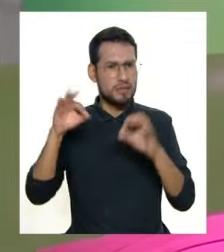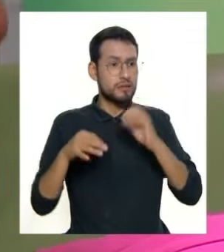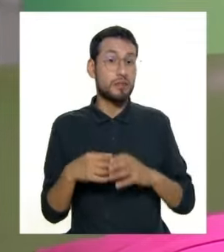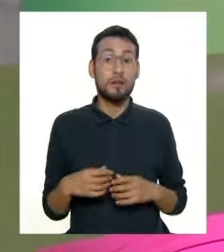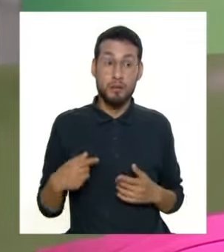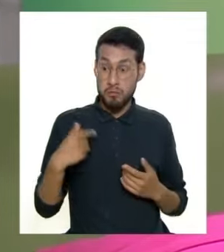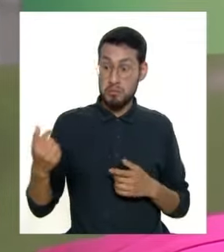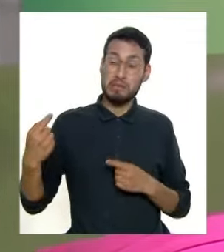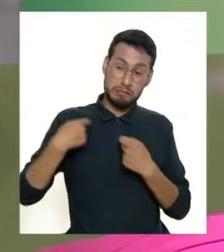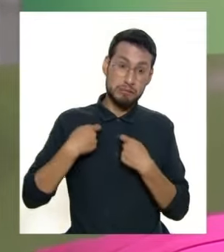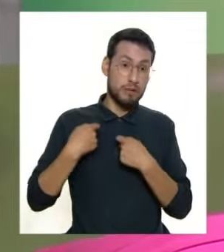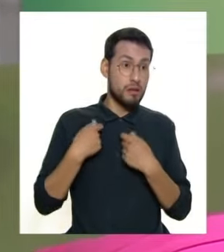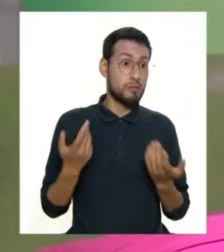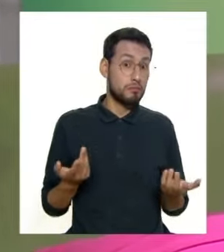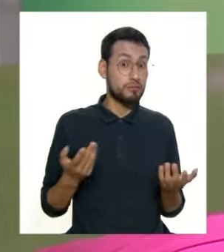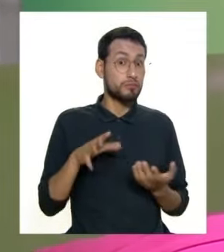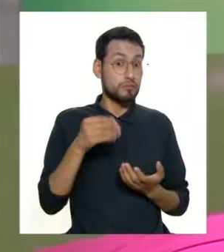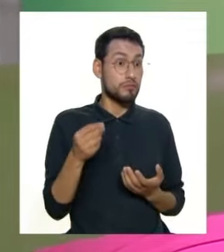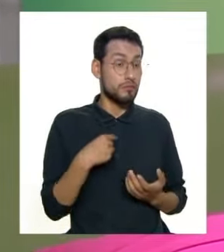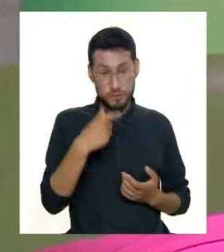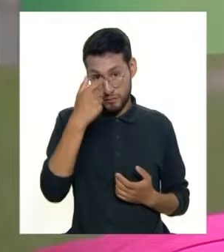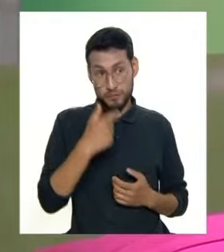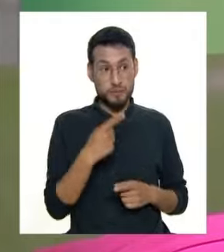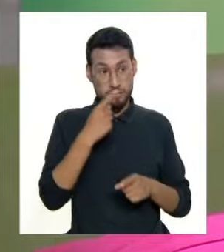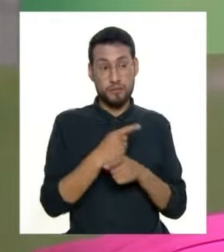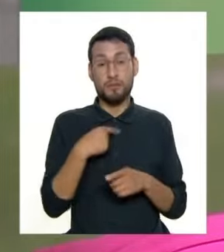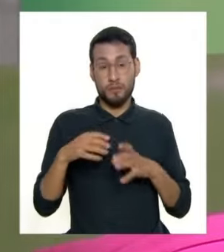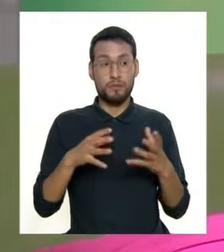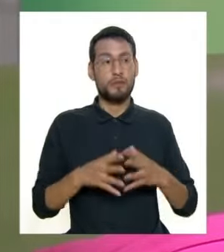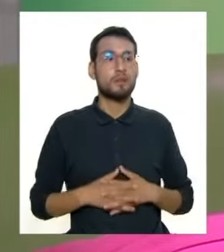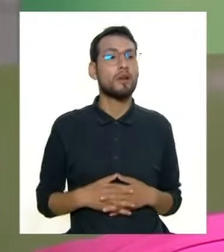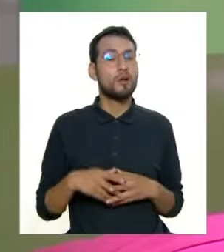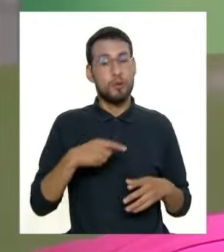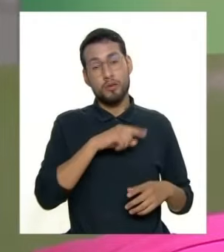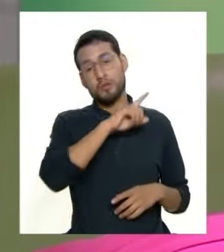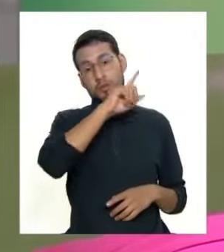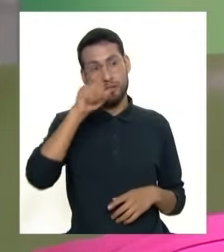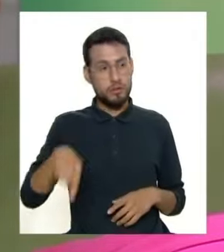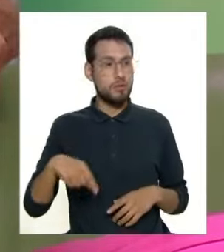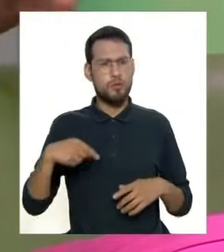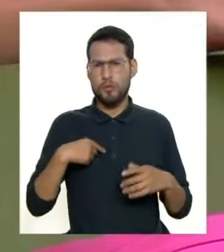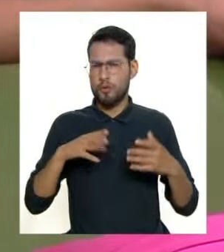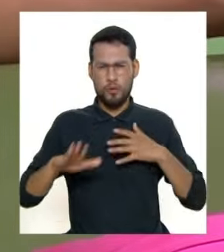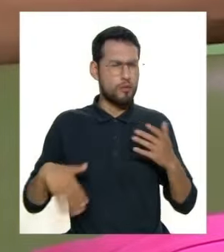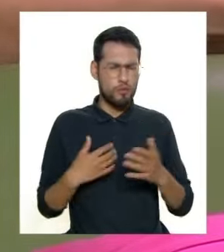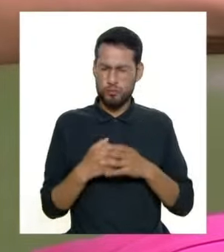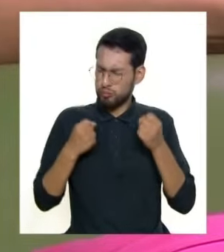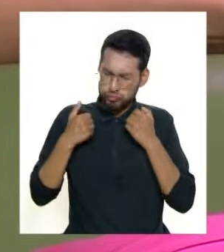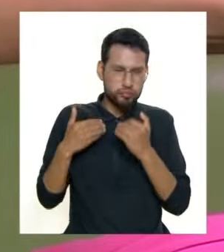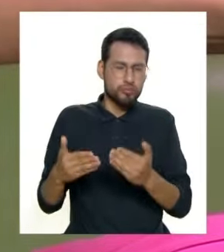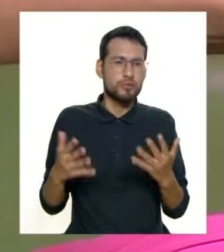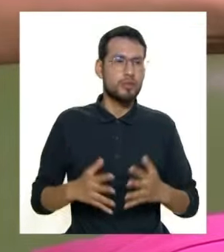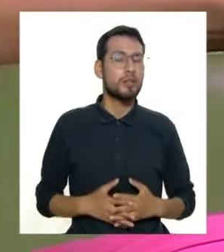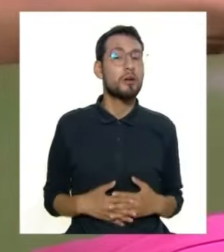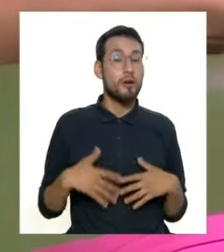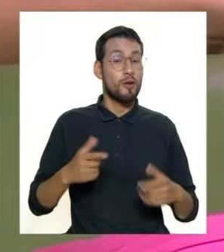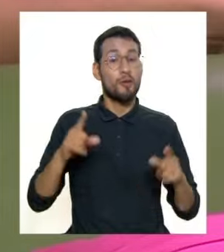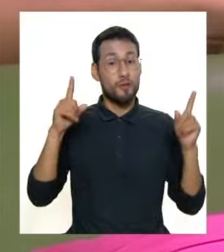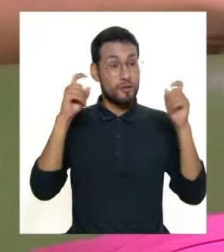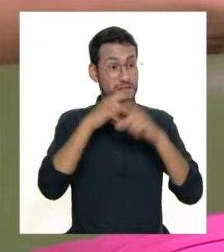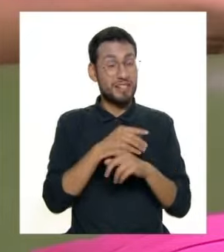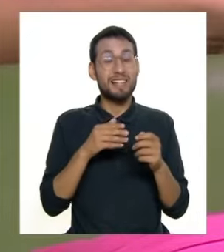ya si te están insistiendo tanto es porque tú eres la persona indicada para hacerlo. Claro, claro. Entonces regresé al Perú y lo di todo. Y no hay nada más